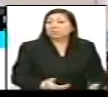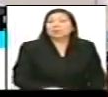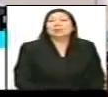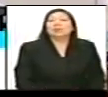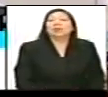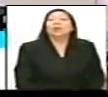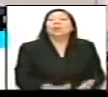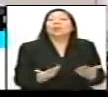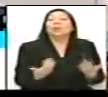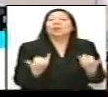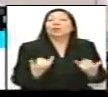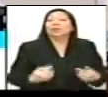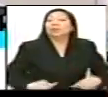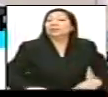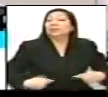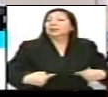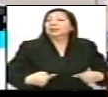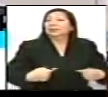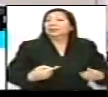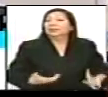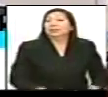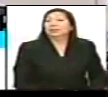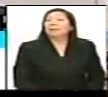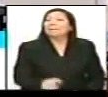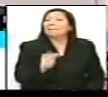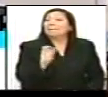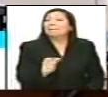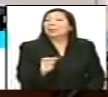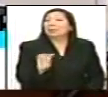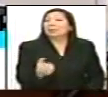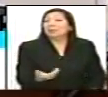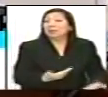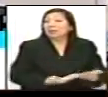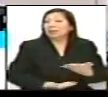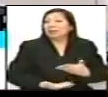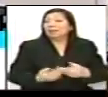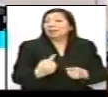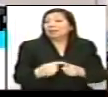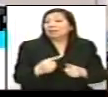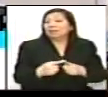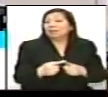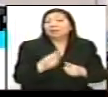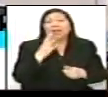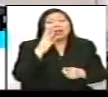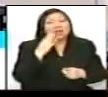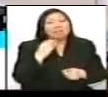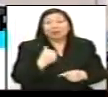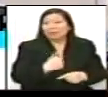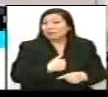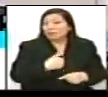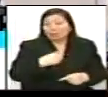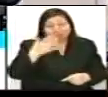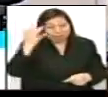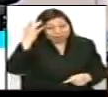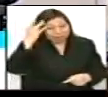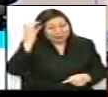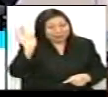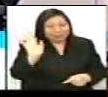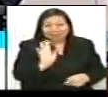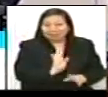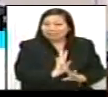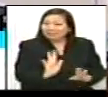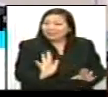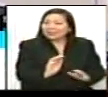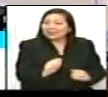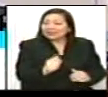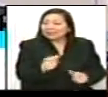sea donde ahora discutimos personas que provenimos desde distintas experiencias. Yo no soy un experto como sí